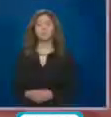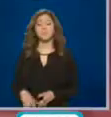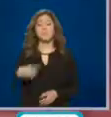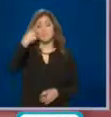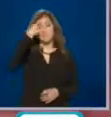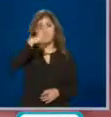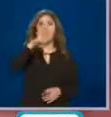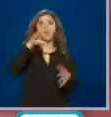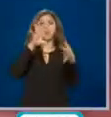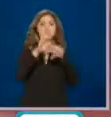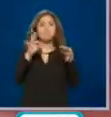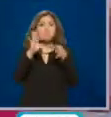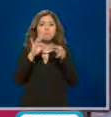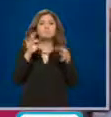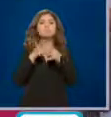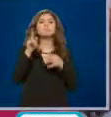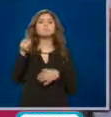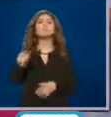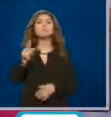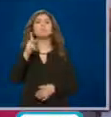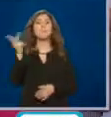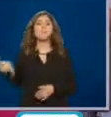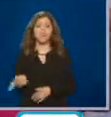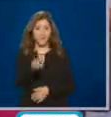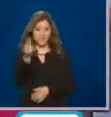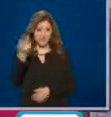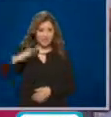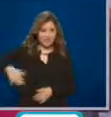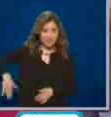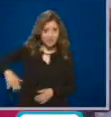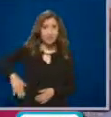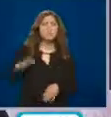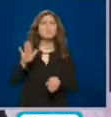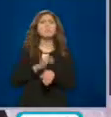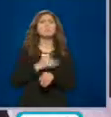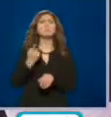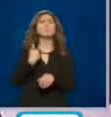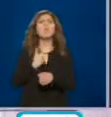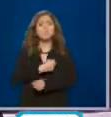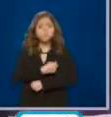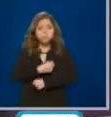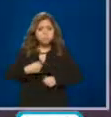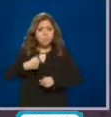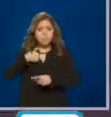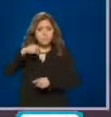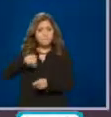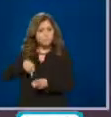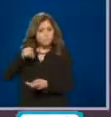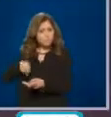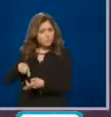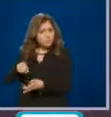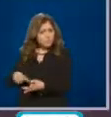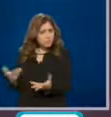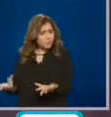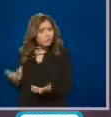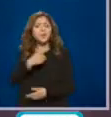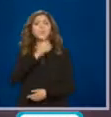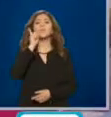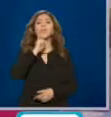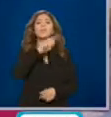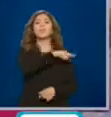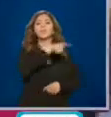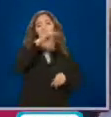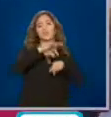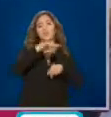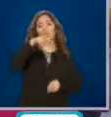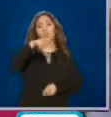Y para hablarnos precisamente, para contestarnos esta pregunta, ¿por qué aumento de peso si sigo comiendo lo mismo? Nos acompaña la nutrióloga Ruth